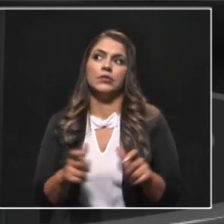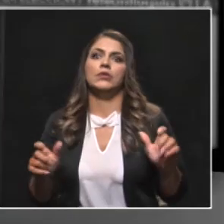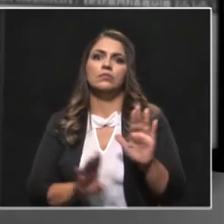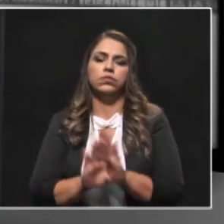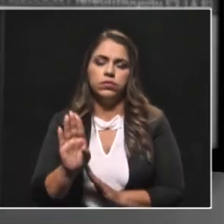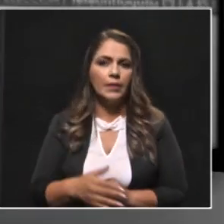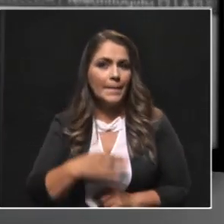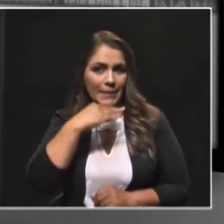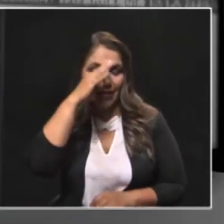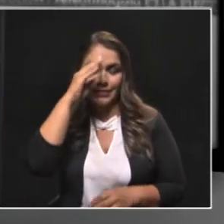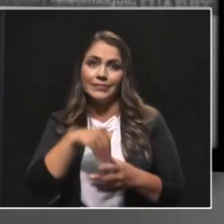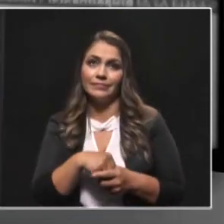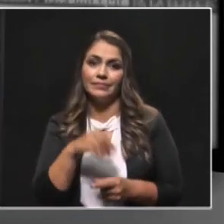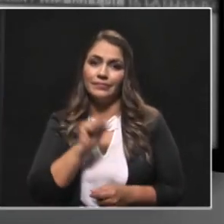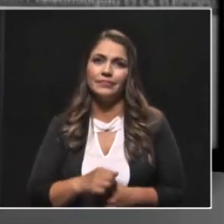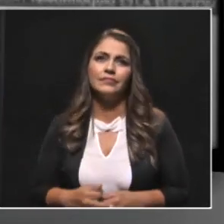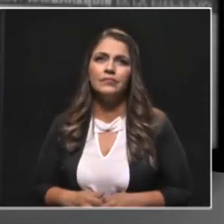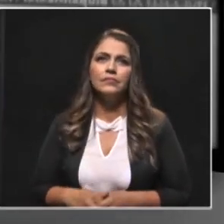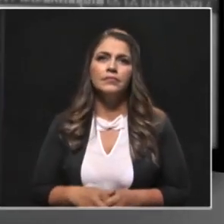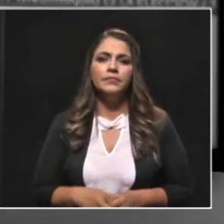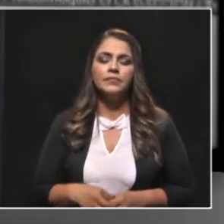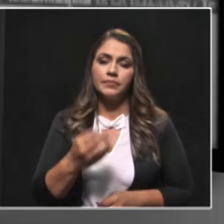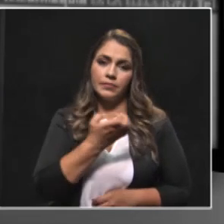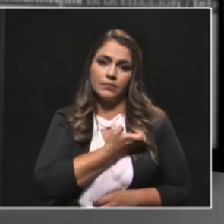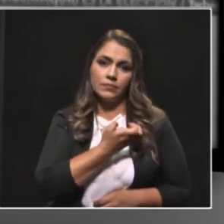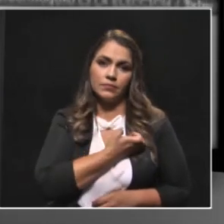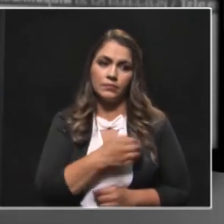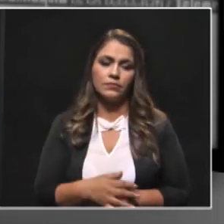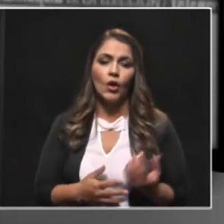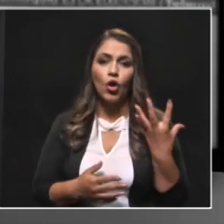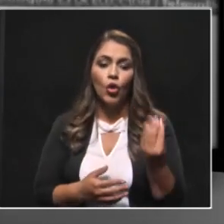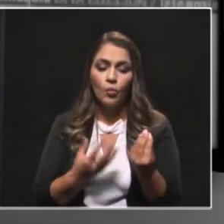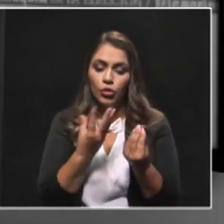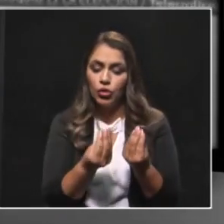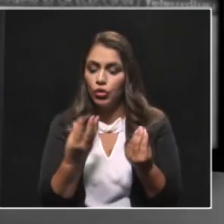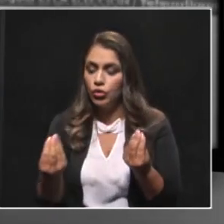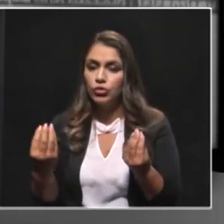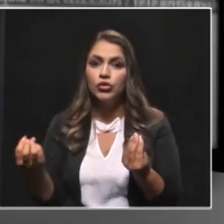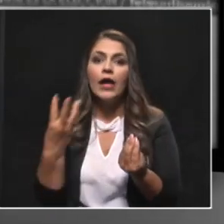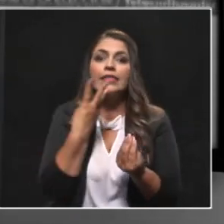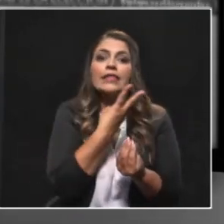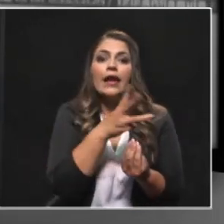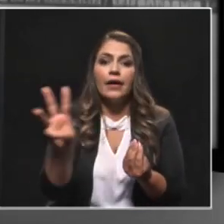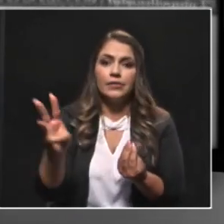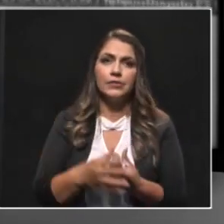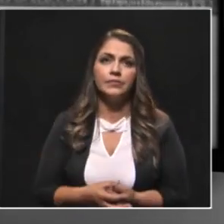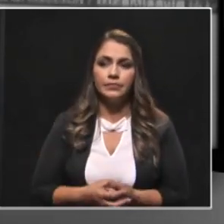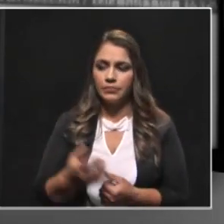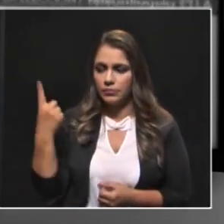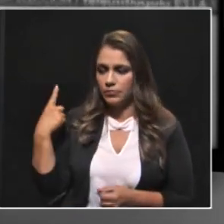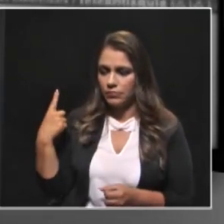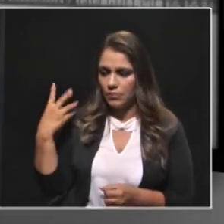Y en Medellín lo hemos dicho, para aspirar a la alcaldía se inscribieron 13 grupos significativos, 13, hace cuatro años fueron